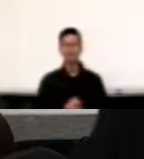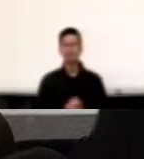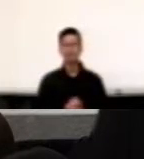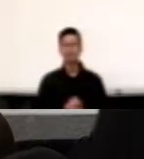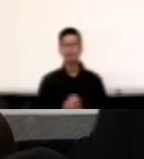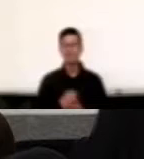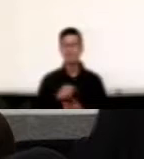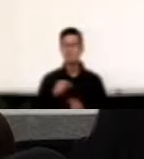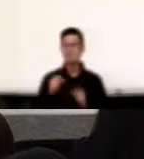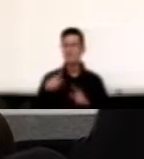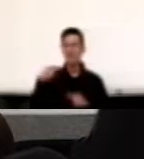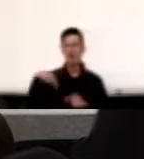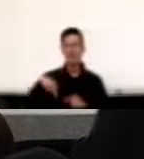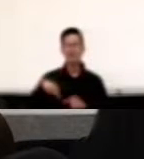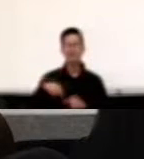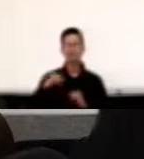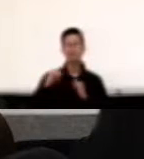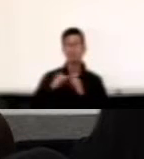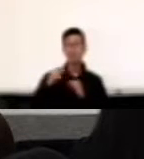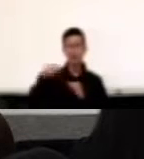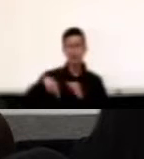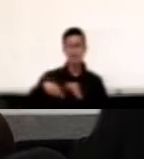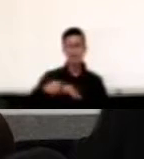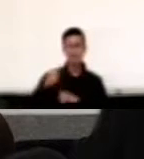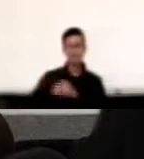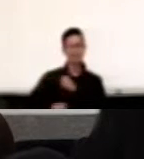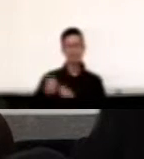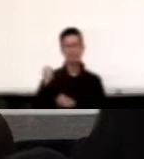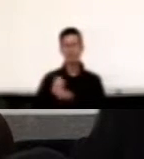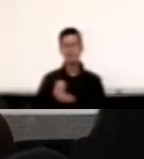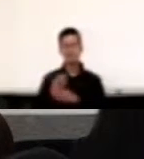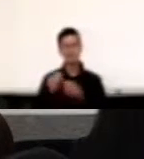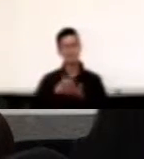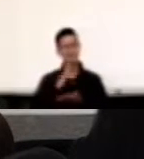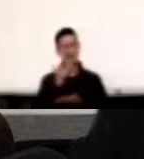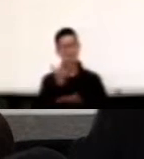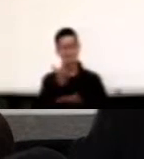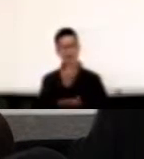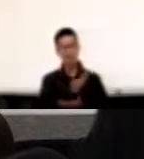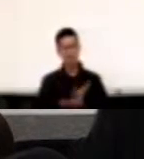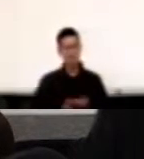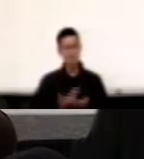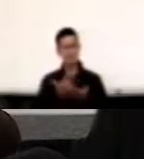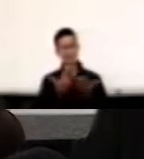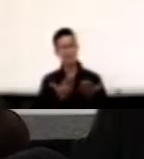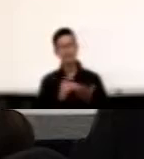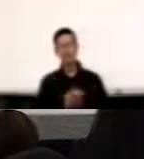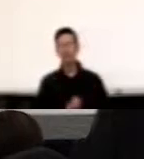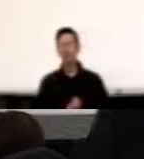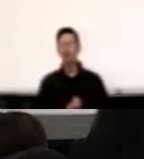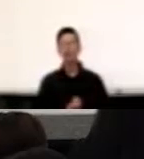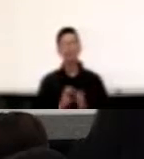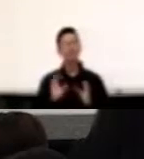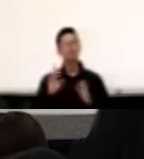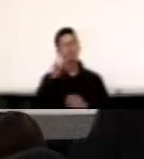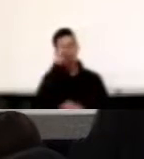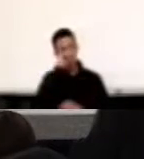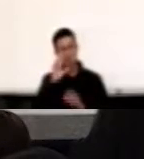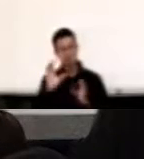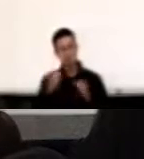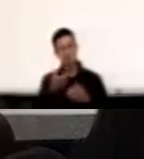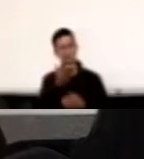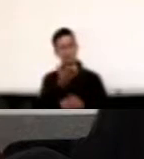También pasé aquí en el instituto hace ya muchos años. Muchas gracias, señor presidente. Muchas gracias, consejero presidente de la